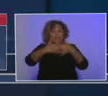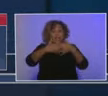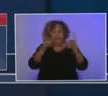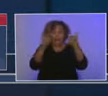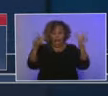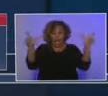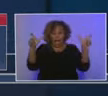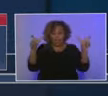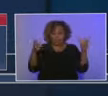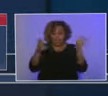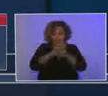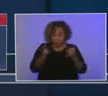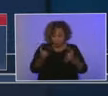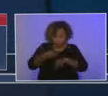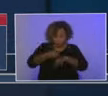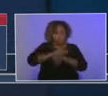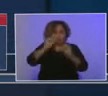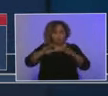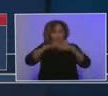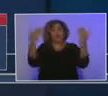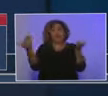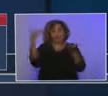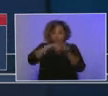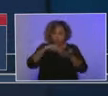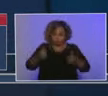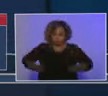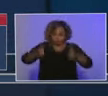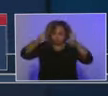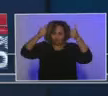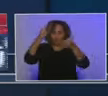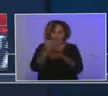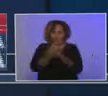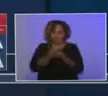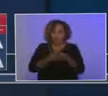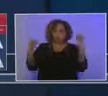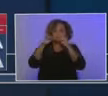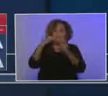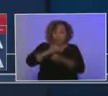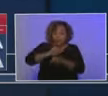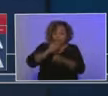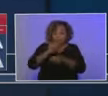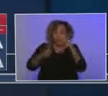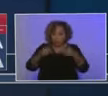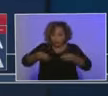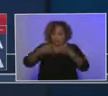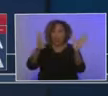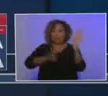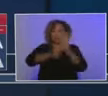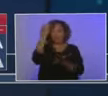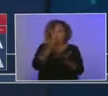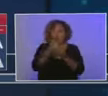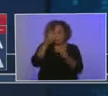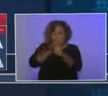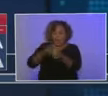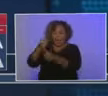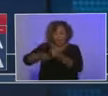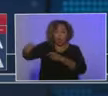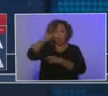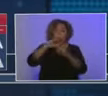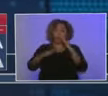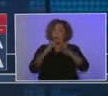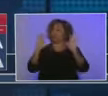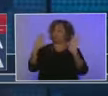las podemos estar abriendo y ayudar a incentivar la creación de empleo y desarrollo económico para cada uno de los municipios.